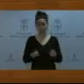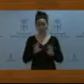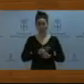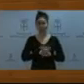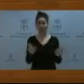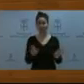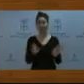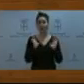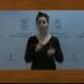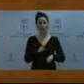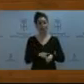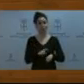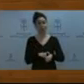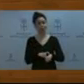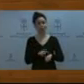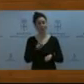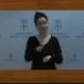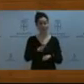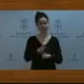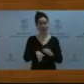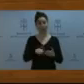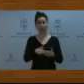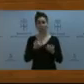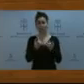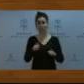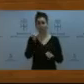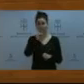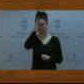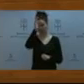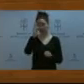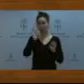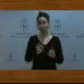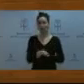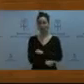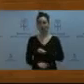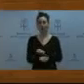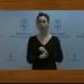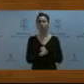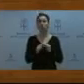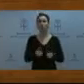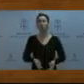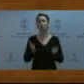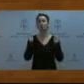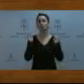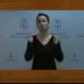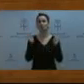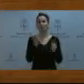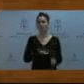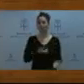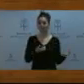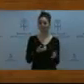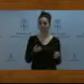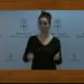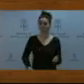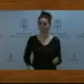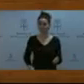agosto. El ejercicio de esta actividad requiere la obtención de licencia municipal. El purín ha de ser sometido a tratamiento desodorizante y,